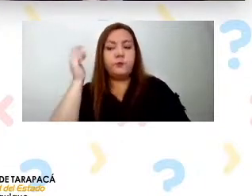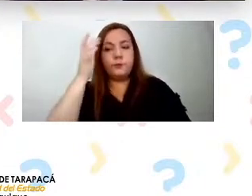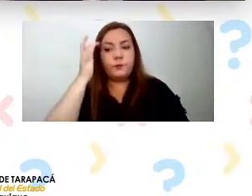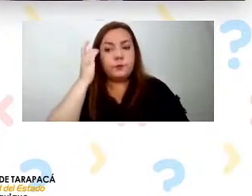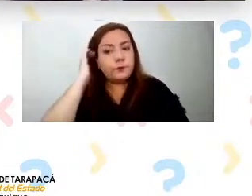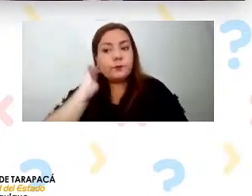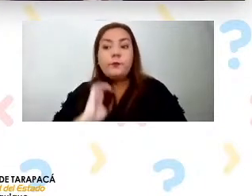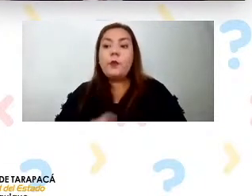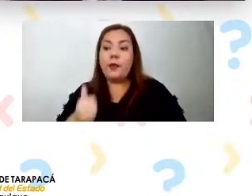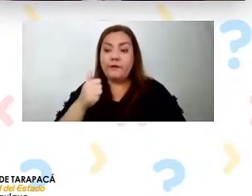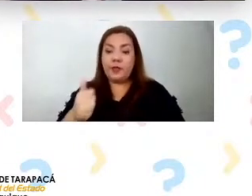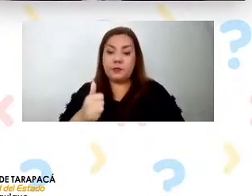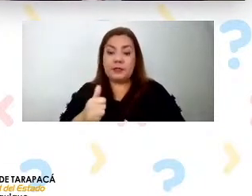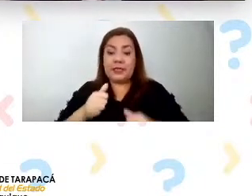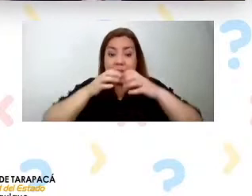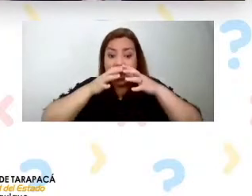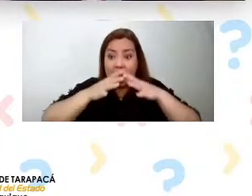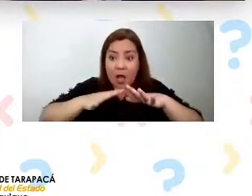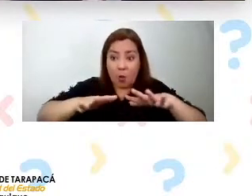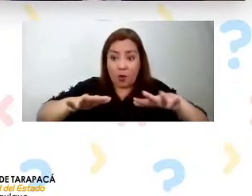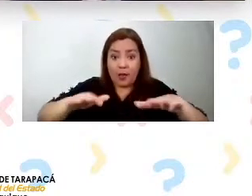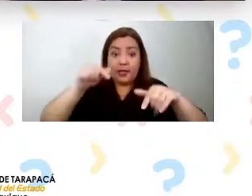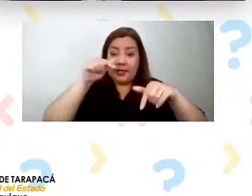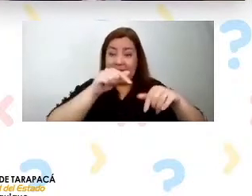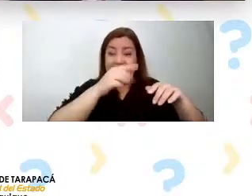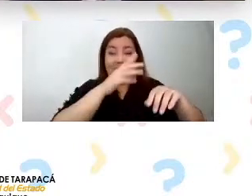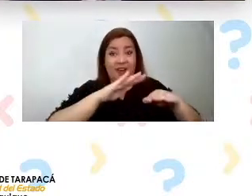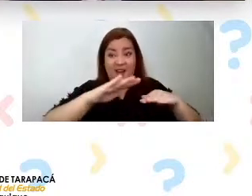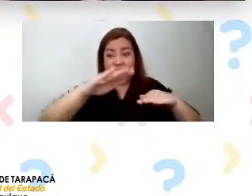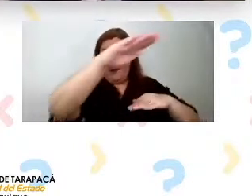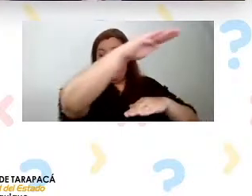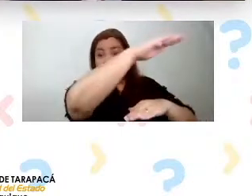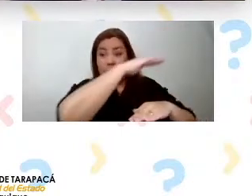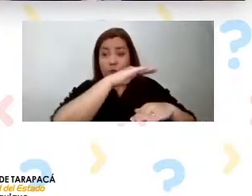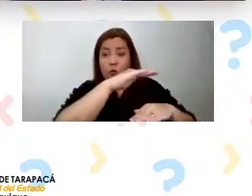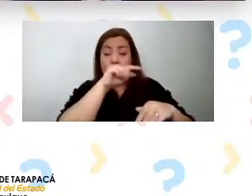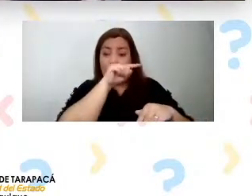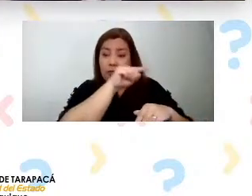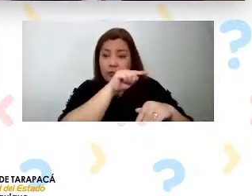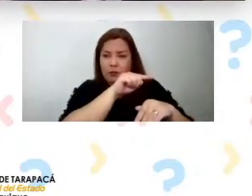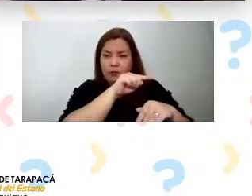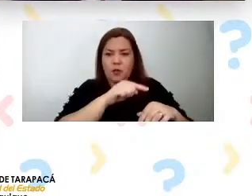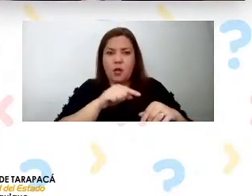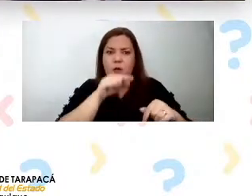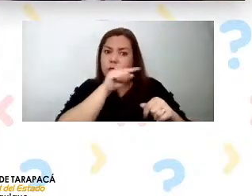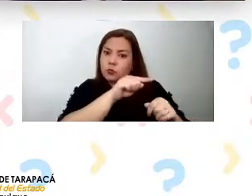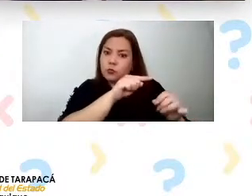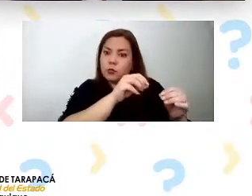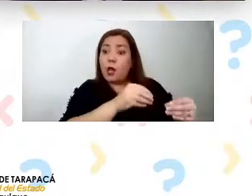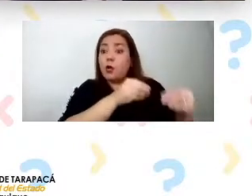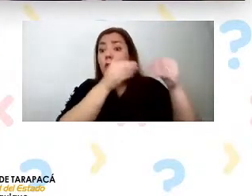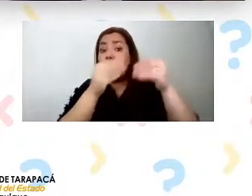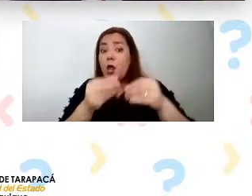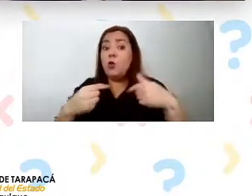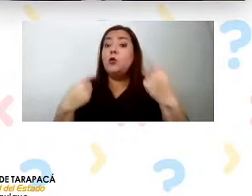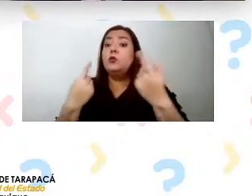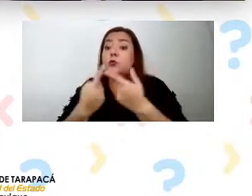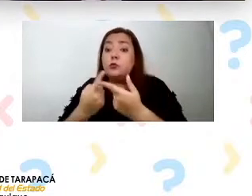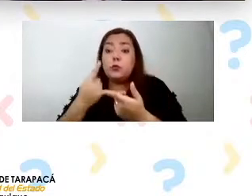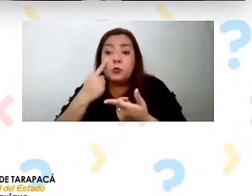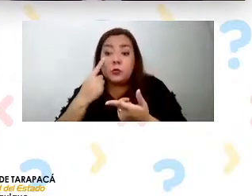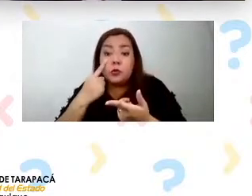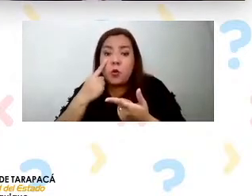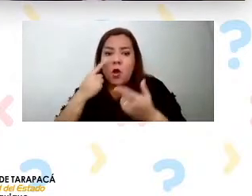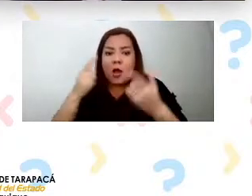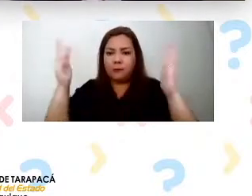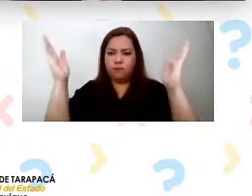Estas masas de agua que existen en el altiplano dan origen a lo que nosotros conocemos como las